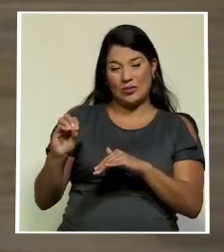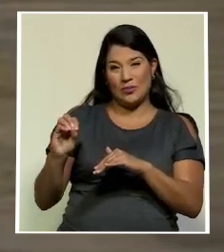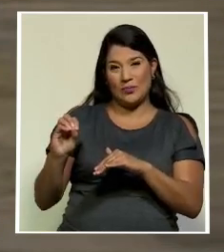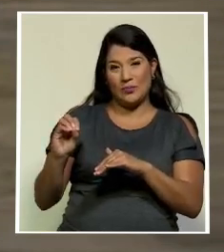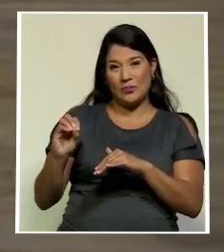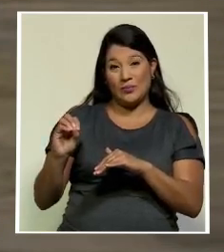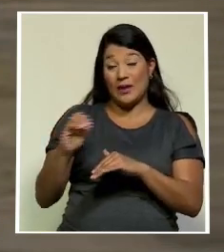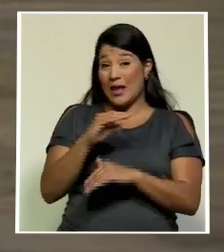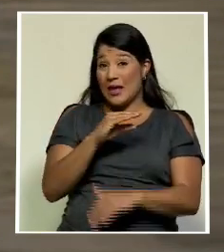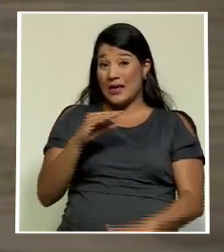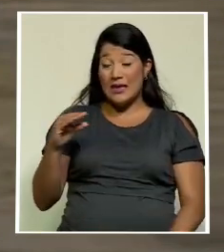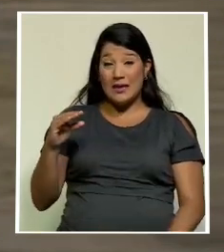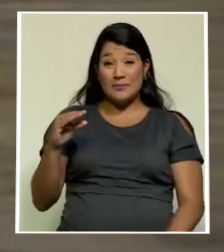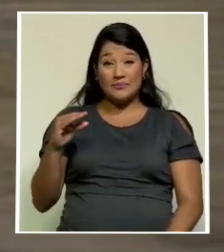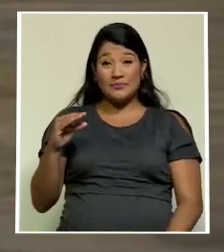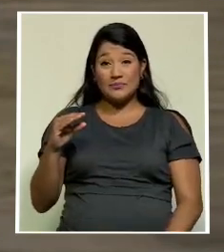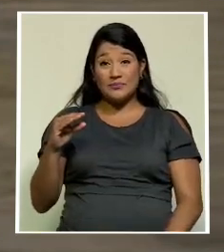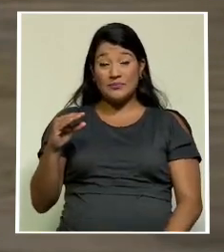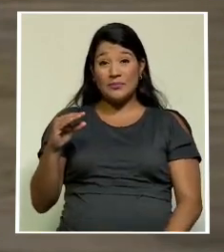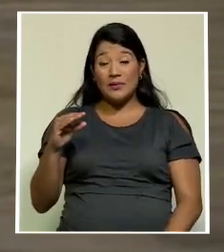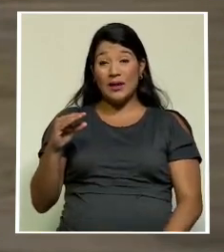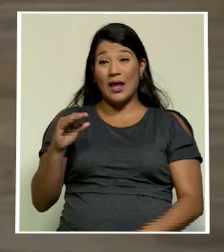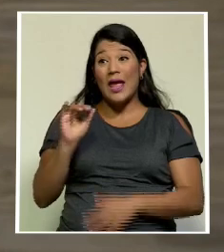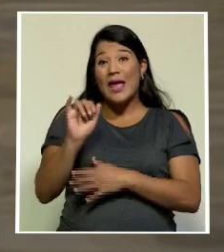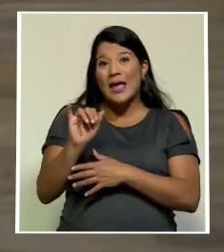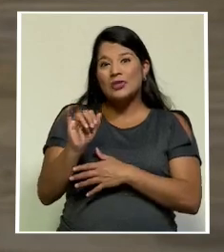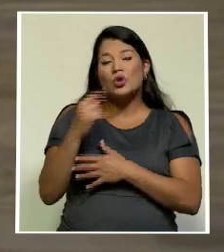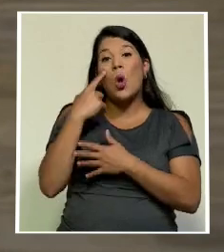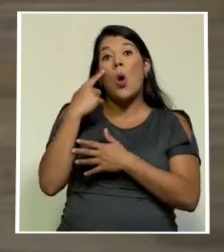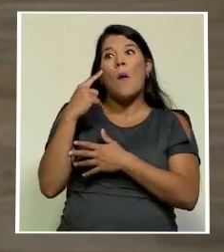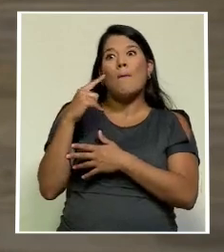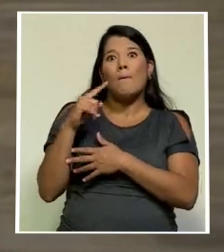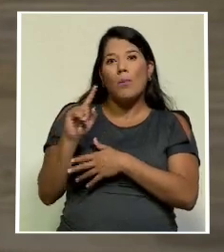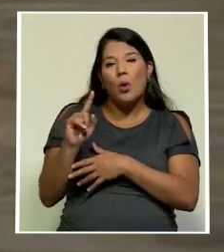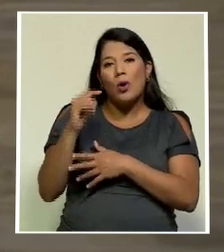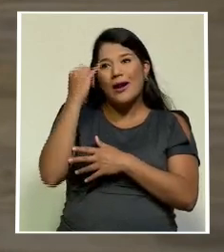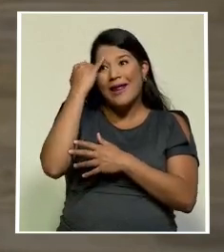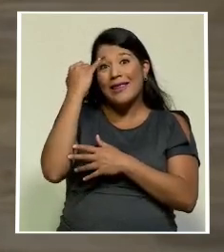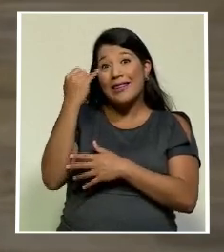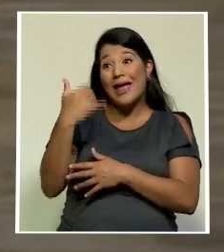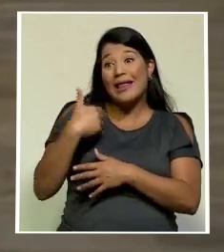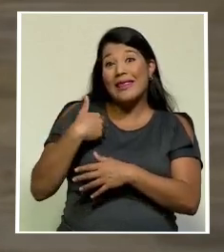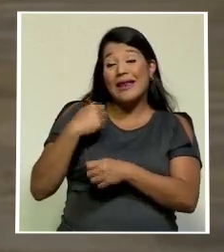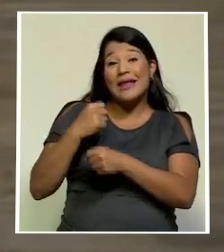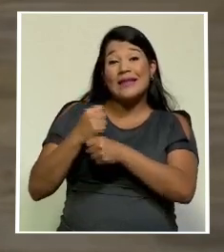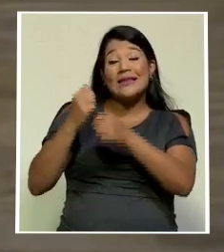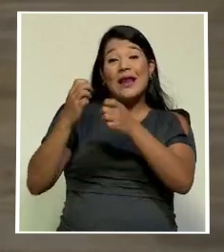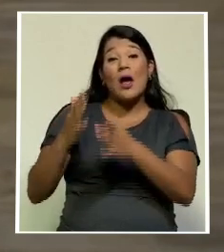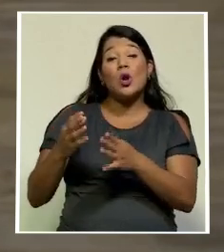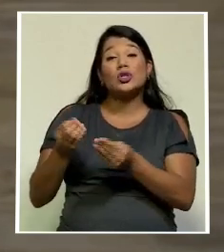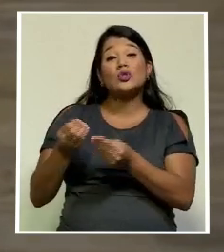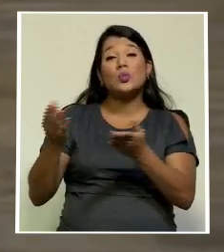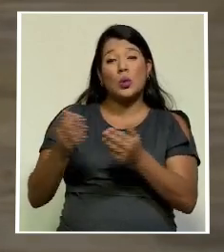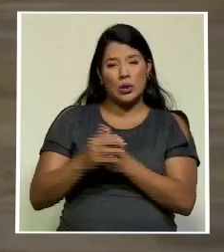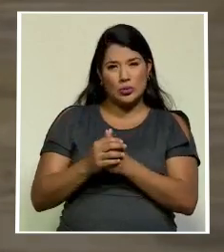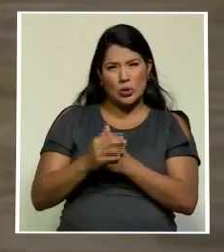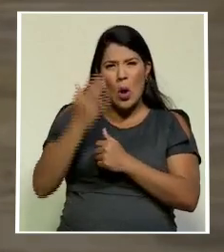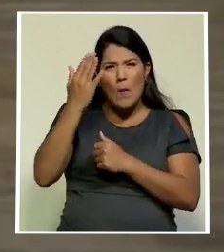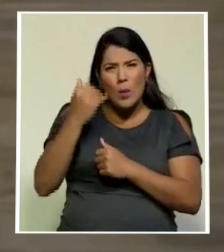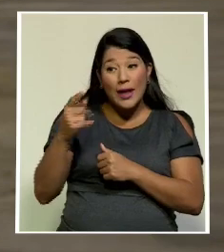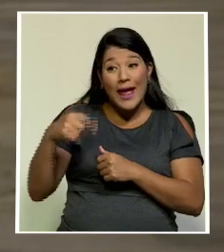y es ocasionado por la manía que tienen algunos funcionarios públicos de creer que